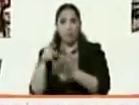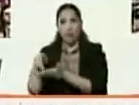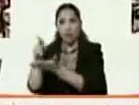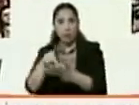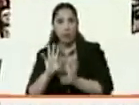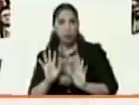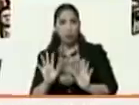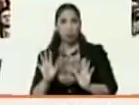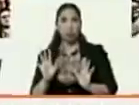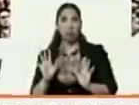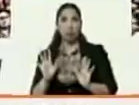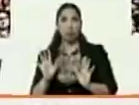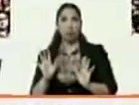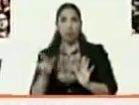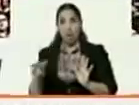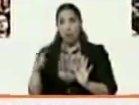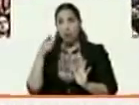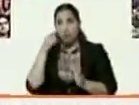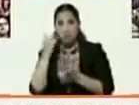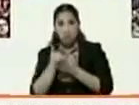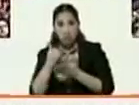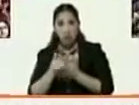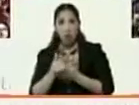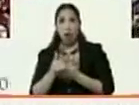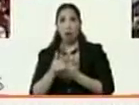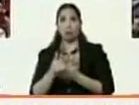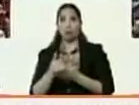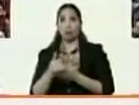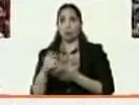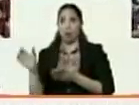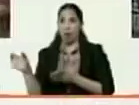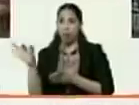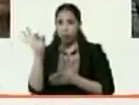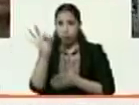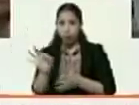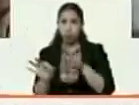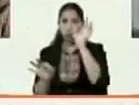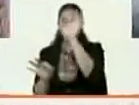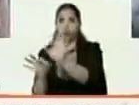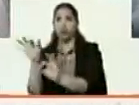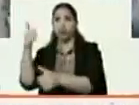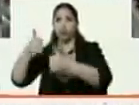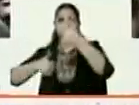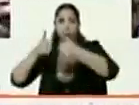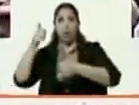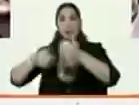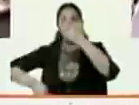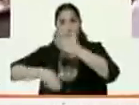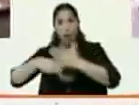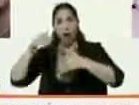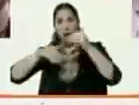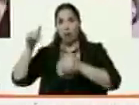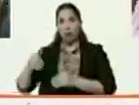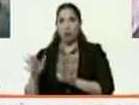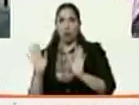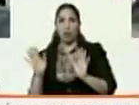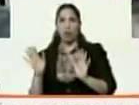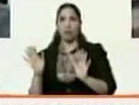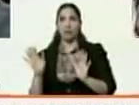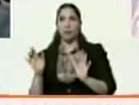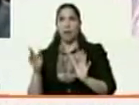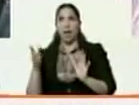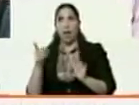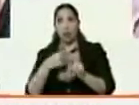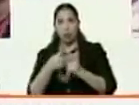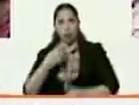participando. Ellos verán si presentan sus candidatos. Ellos verán si van a las elecciones. Lo cierto es que